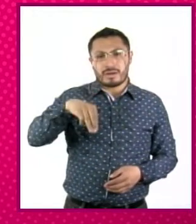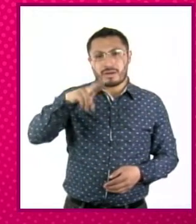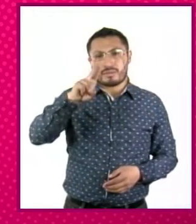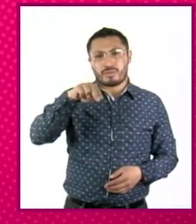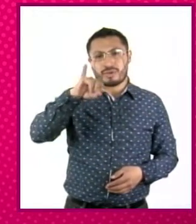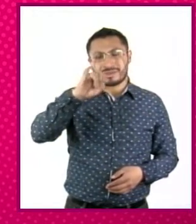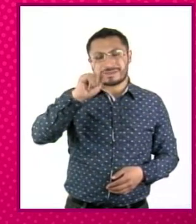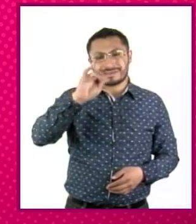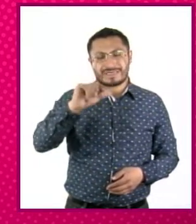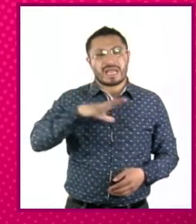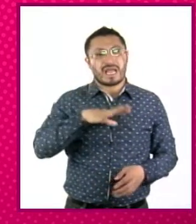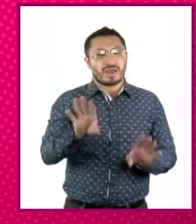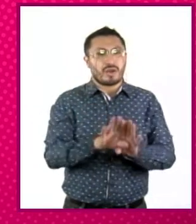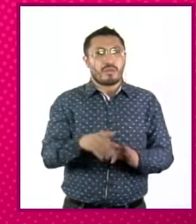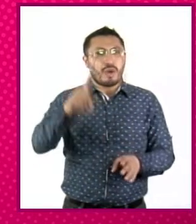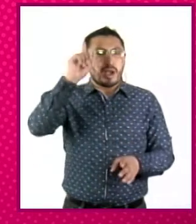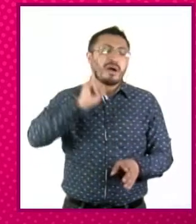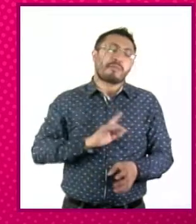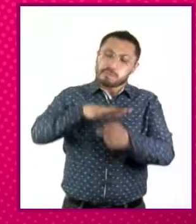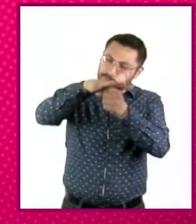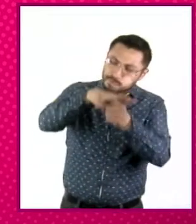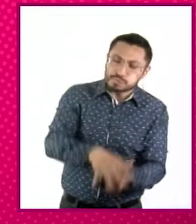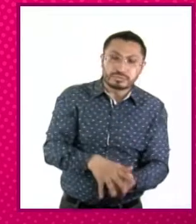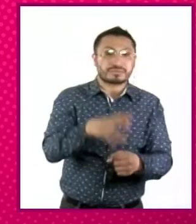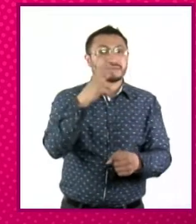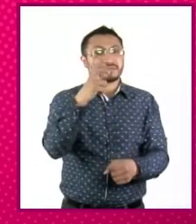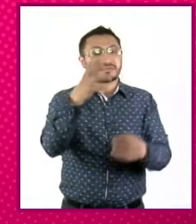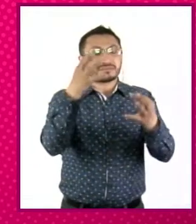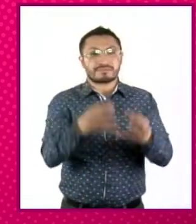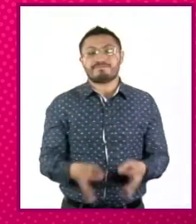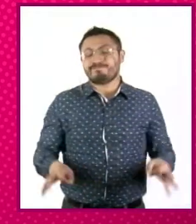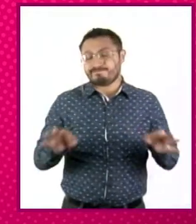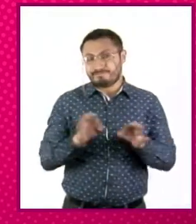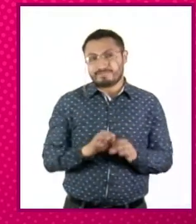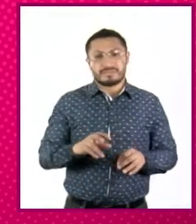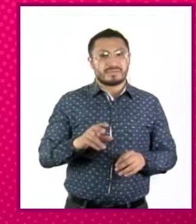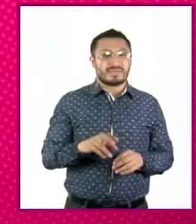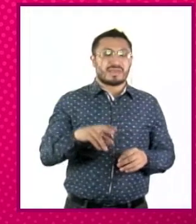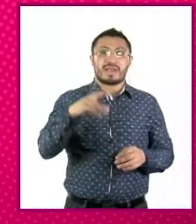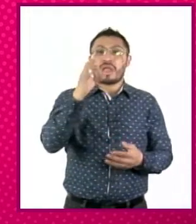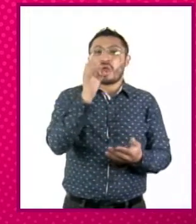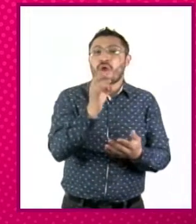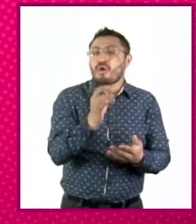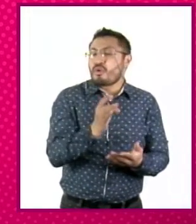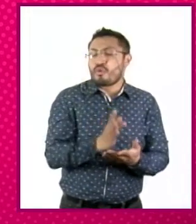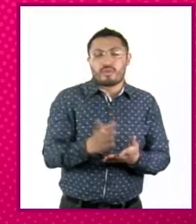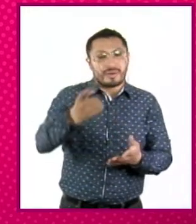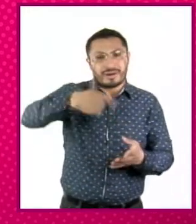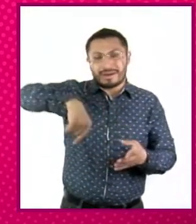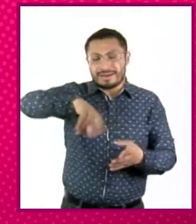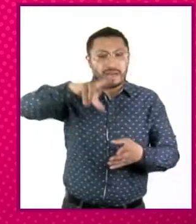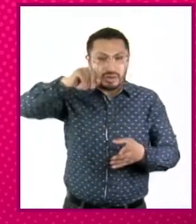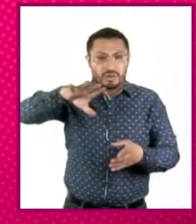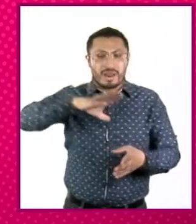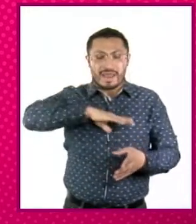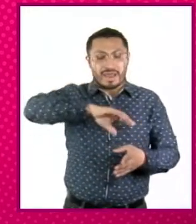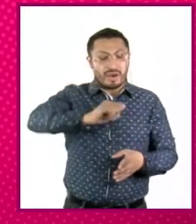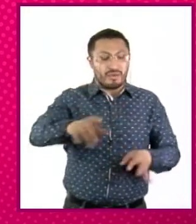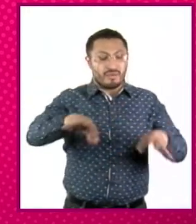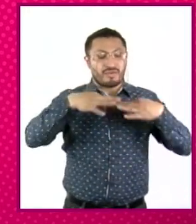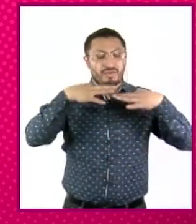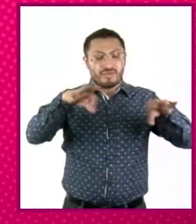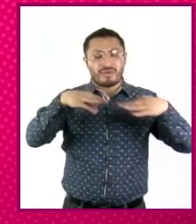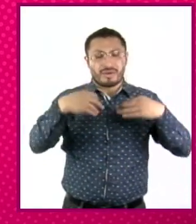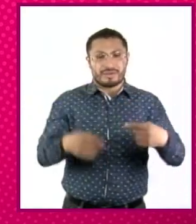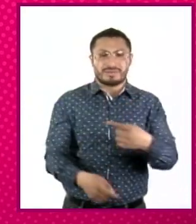las mujeres. Y eso ya es muy importante. No fueron los únicos, también hay un texto de John Stuart Mill que se